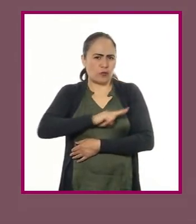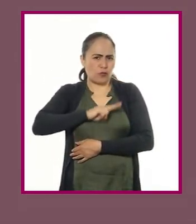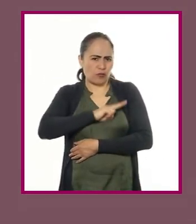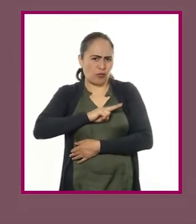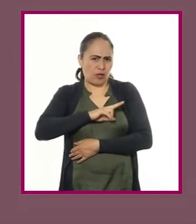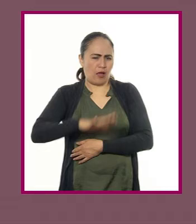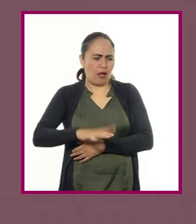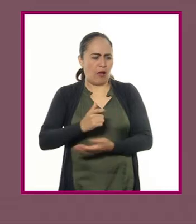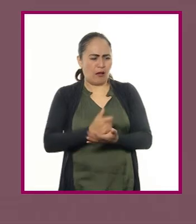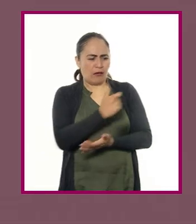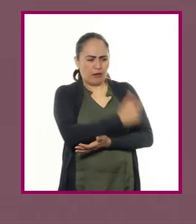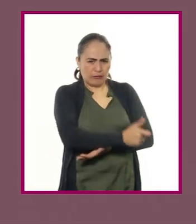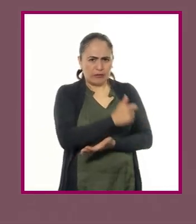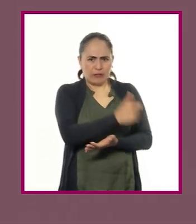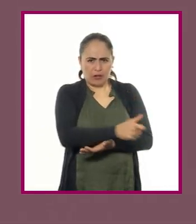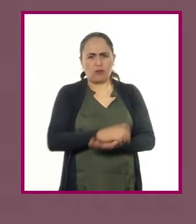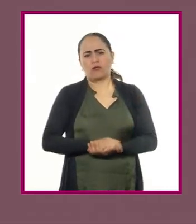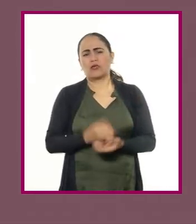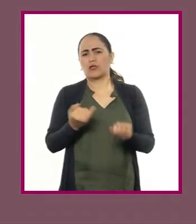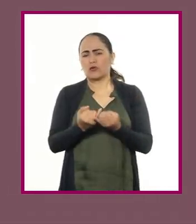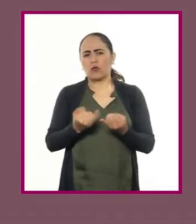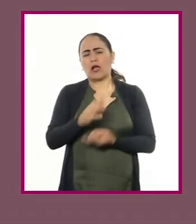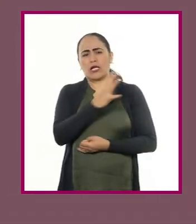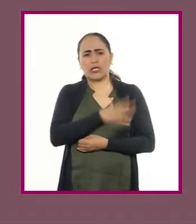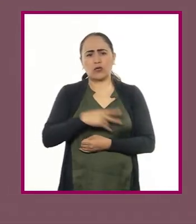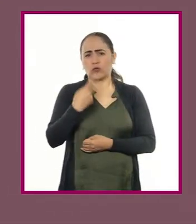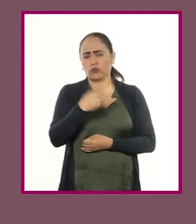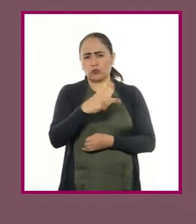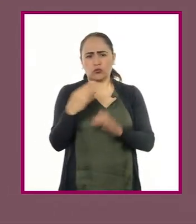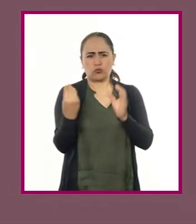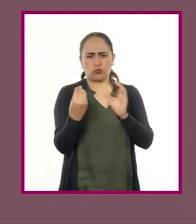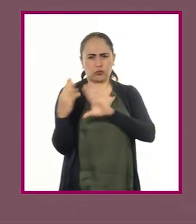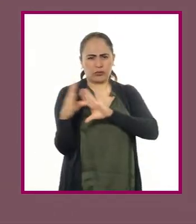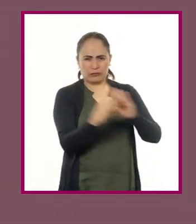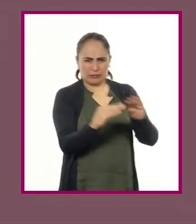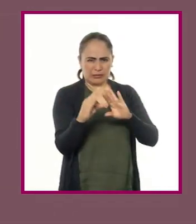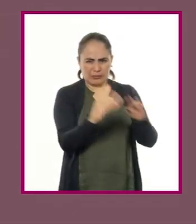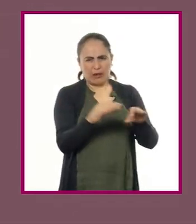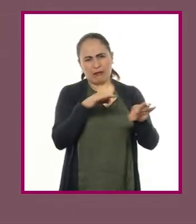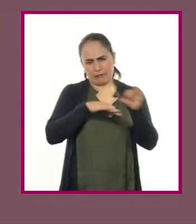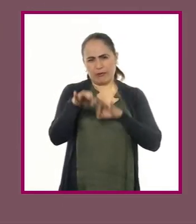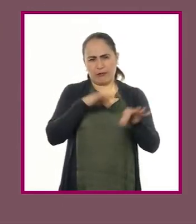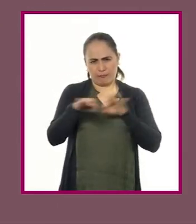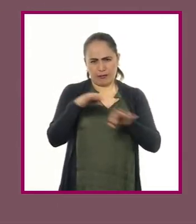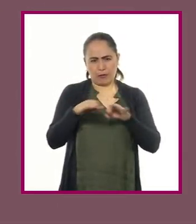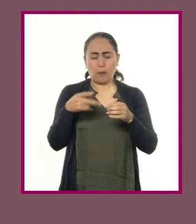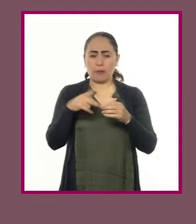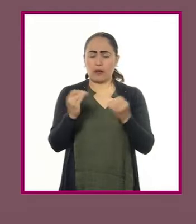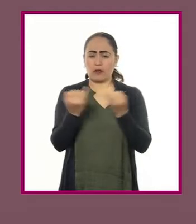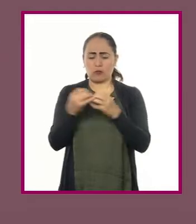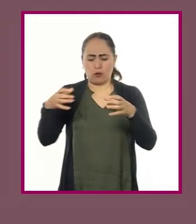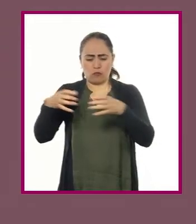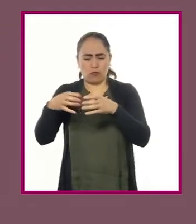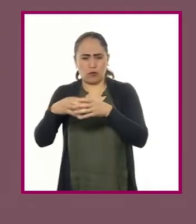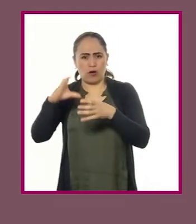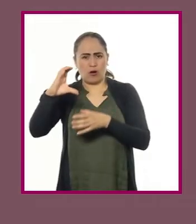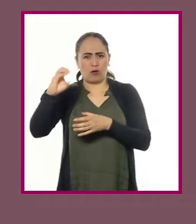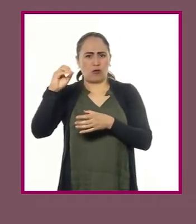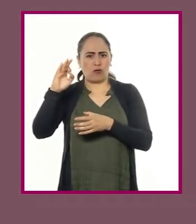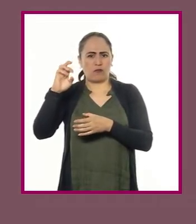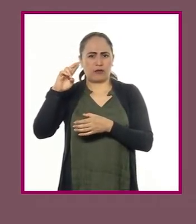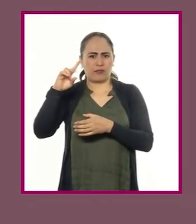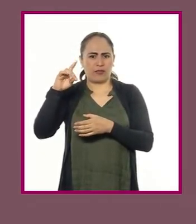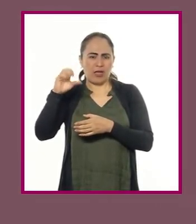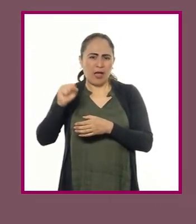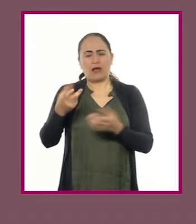a las hijas, para que los hijos aprendan oficios, pero también la cofradía se encarga del sepelio,